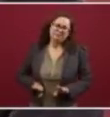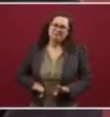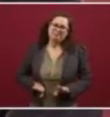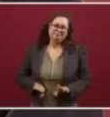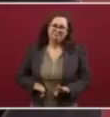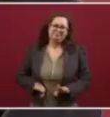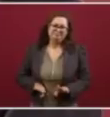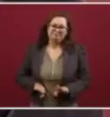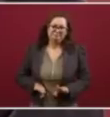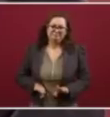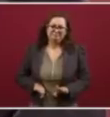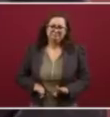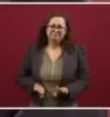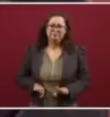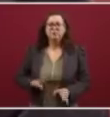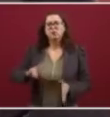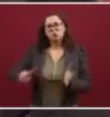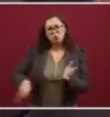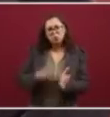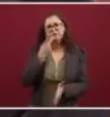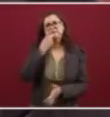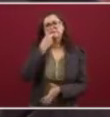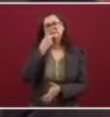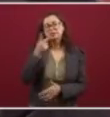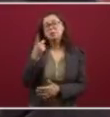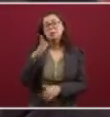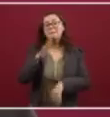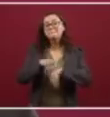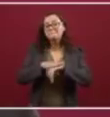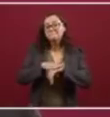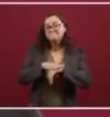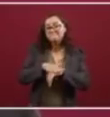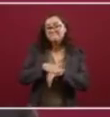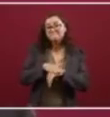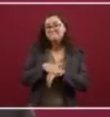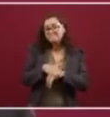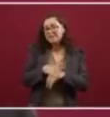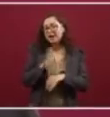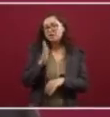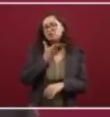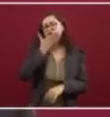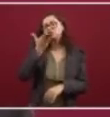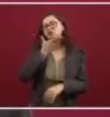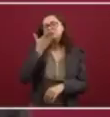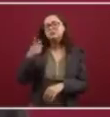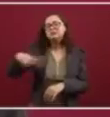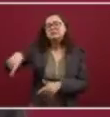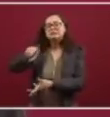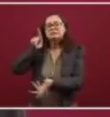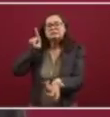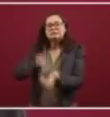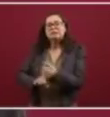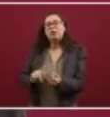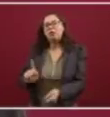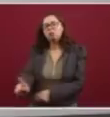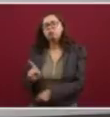Y repito, se trataba más de traficantes de influencia.